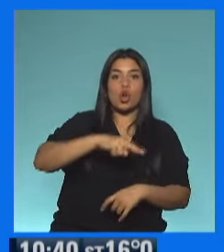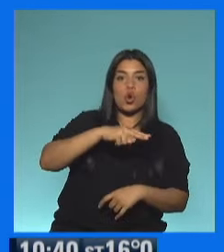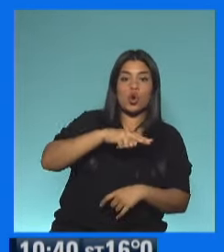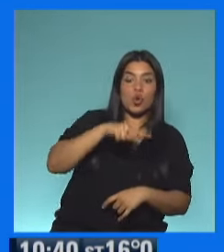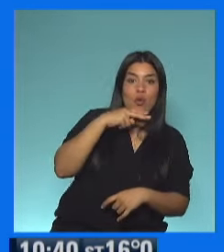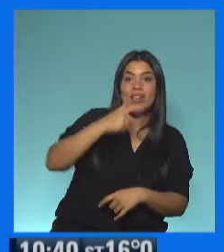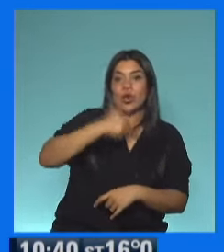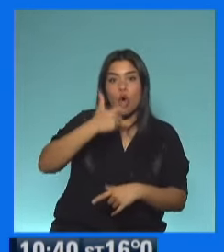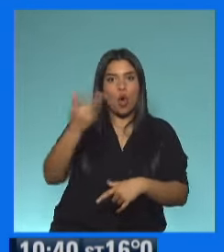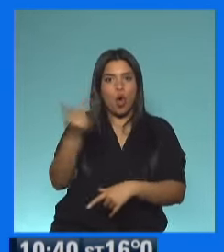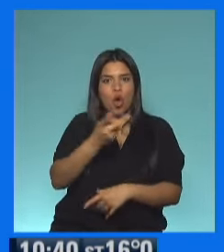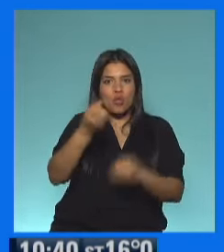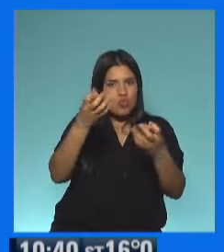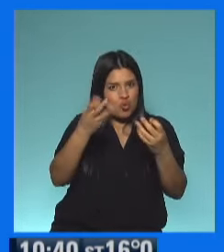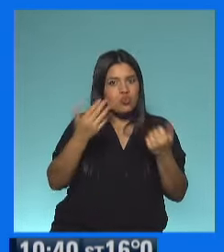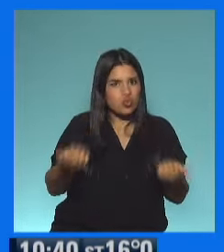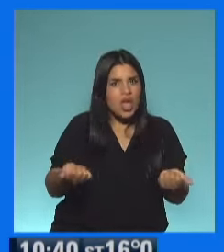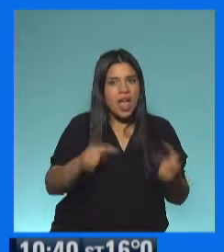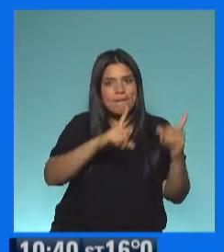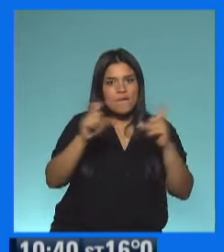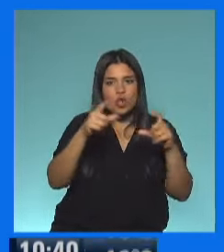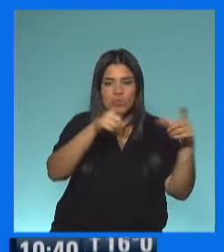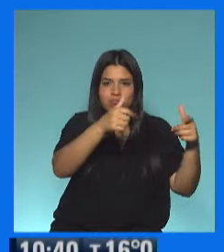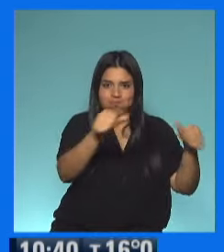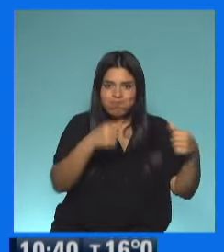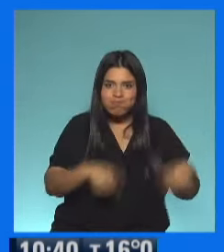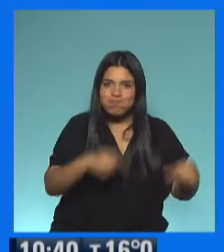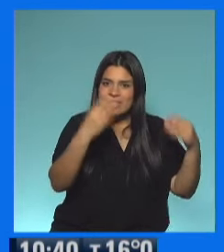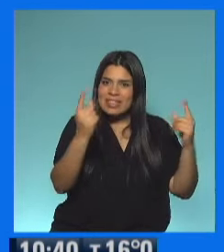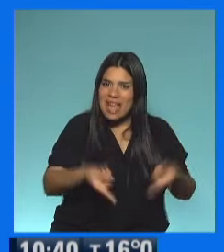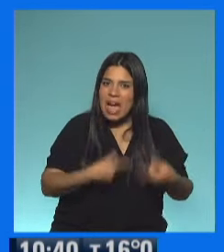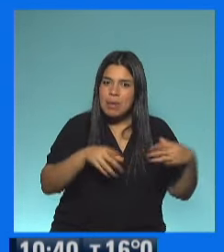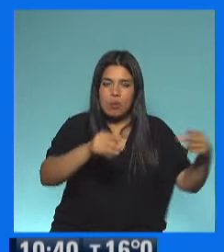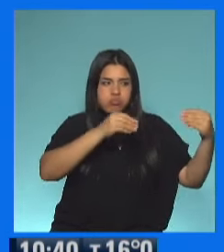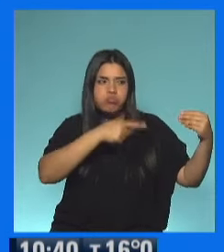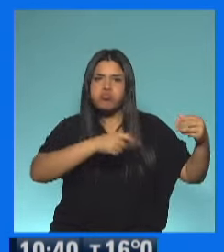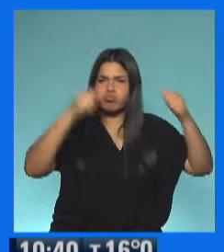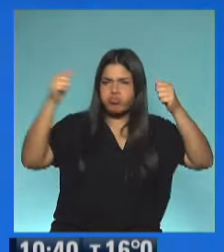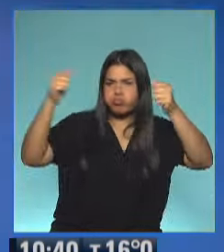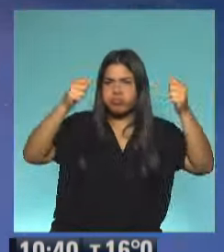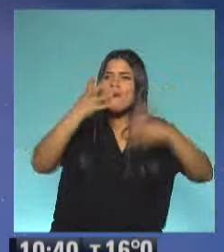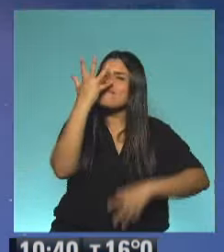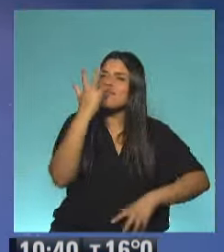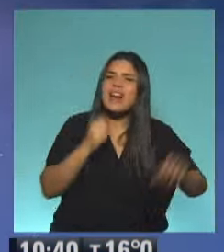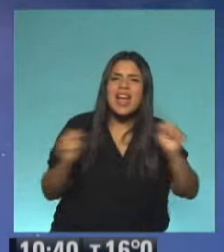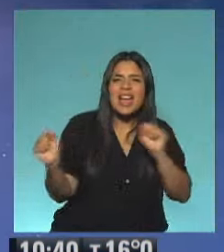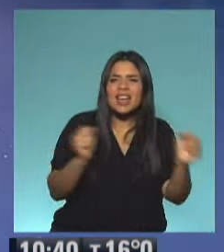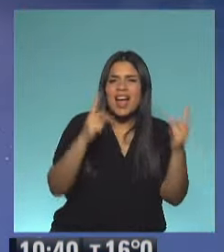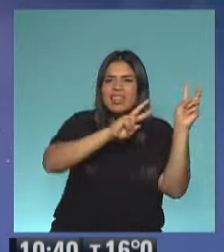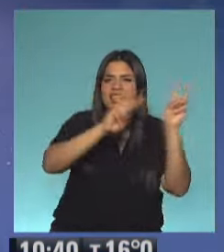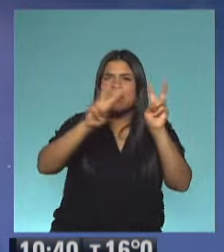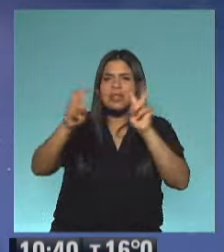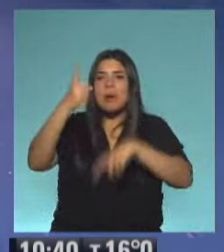¡Qué buenas fotos! ¡Qué buenos estandartes! Me encanta todo lo que sabemos ahora sí del carnaval. ¿Qué